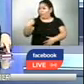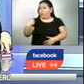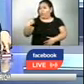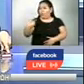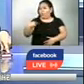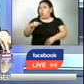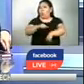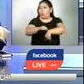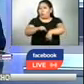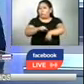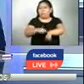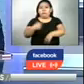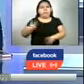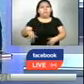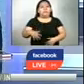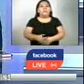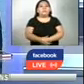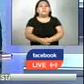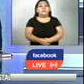últimas horas.